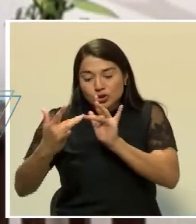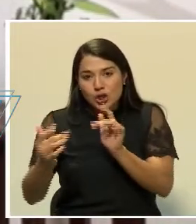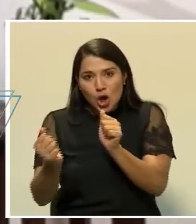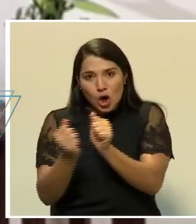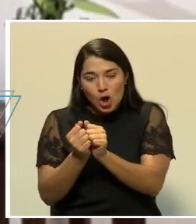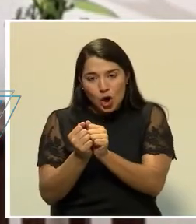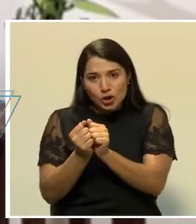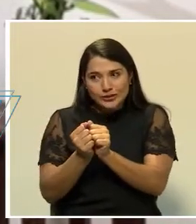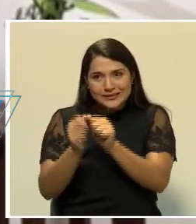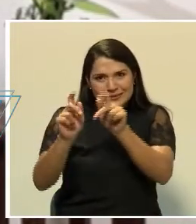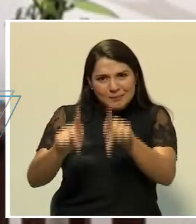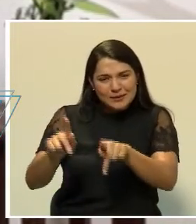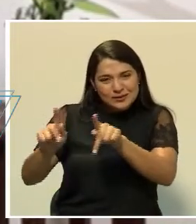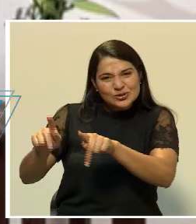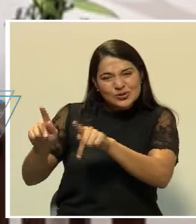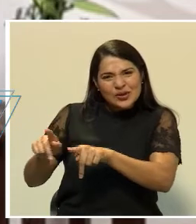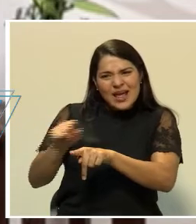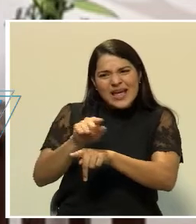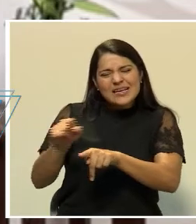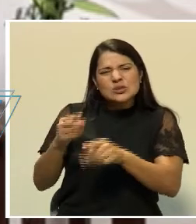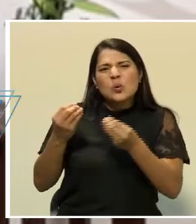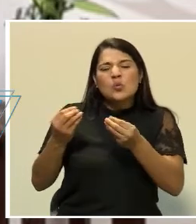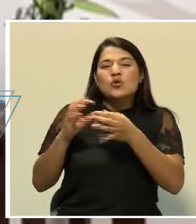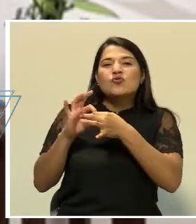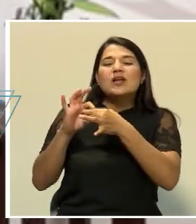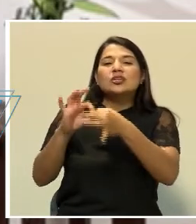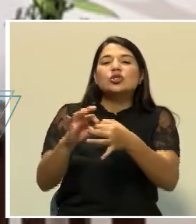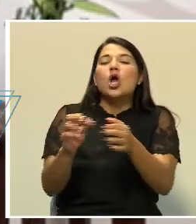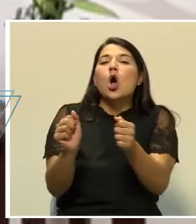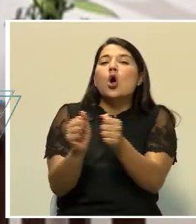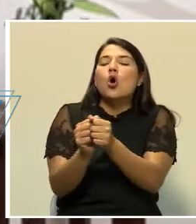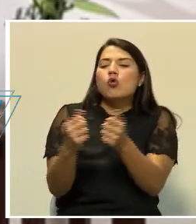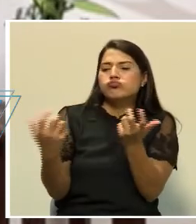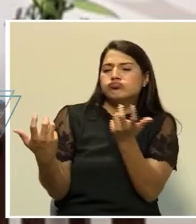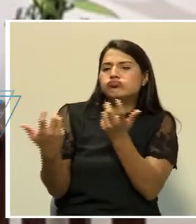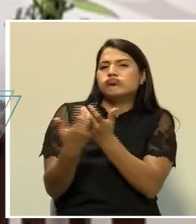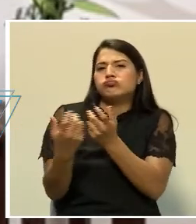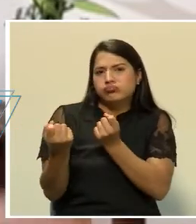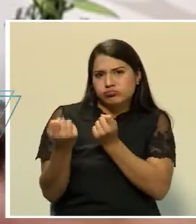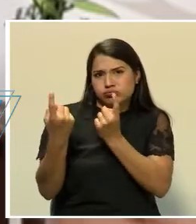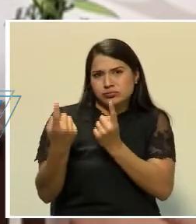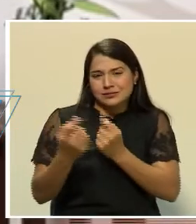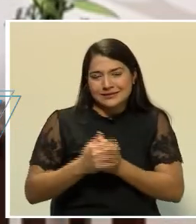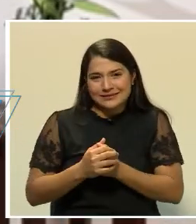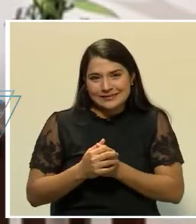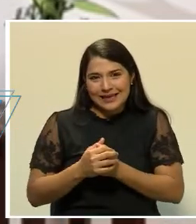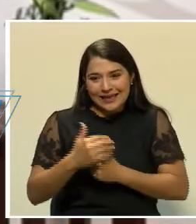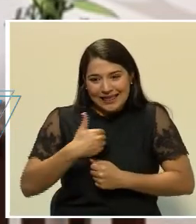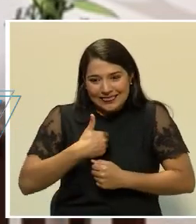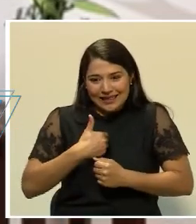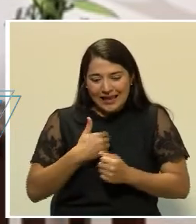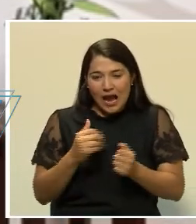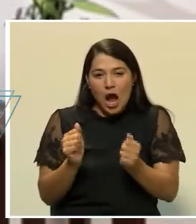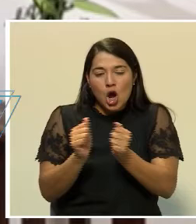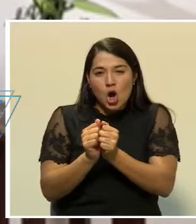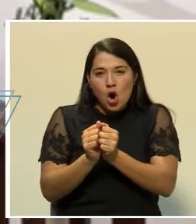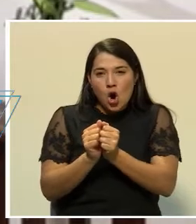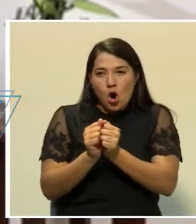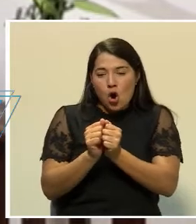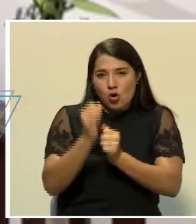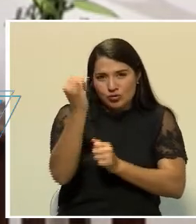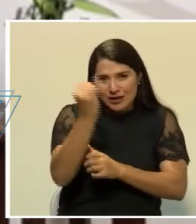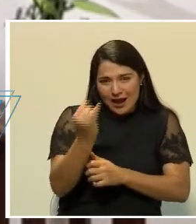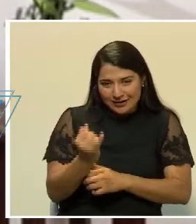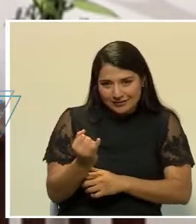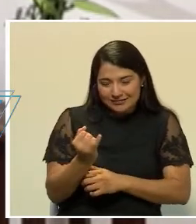público, tiene que ver mucho con esta empatía que el artista tenga a través de sus obras. No es lo mismo conectar